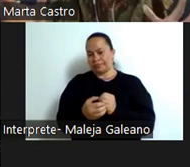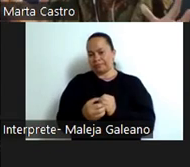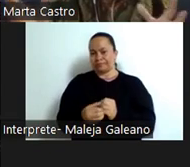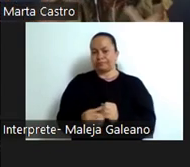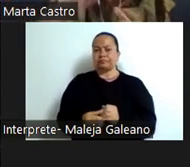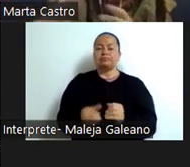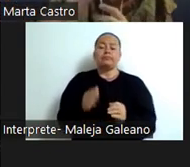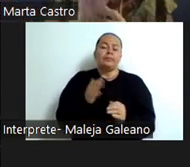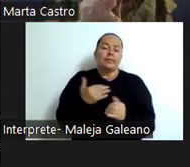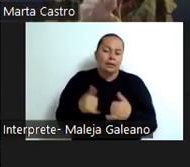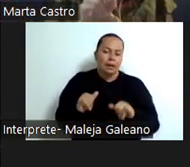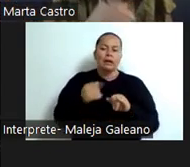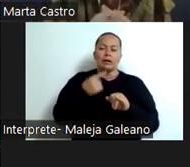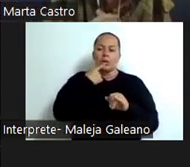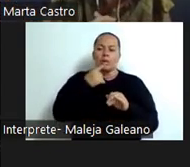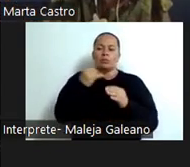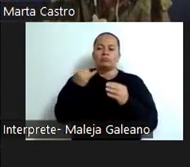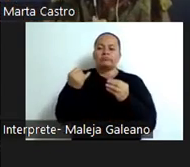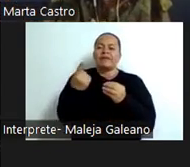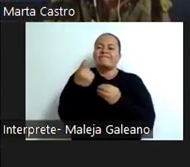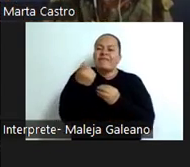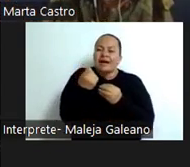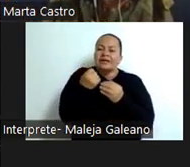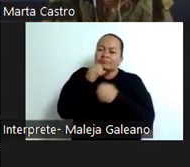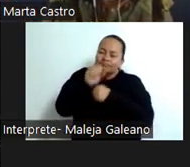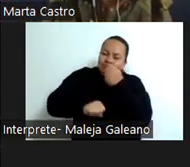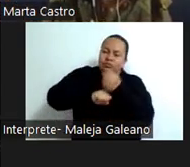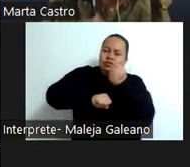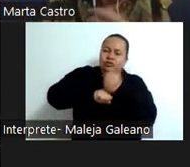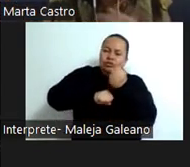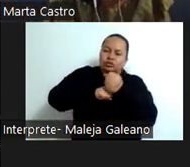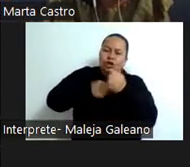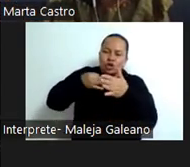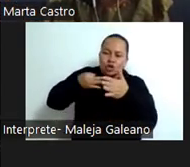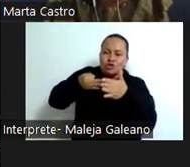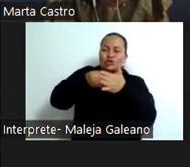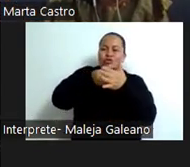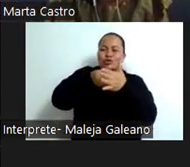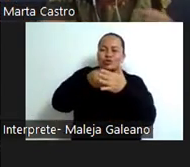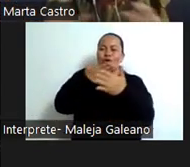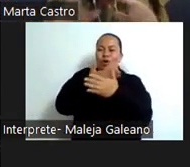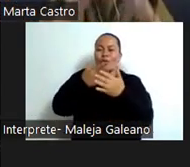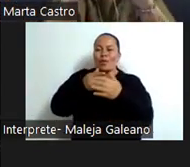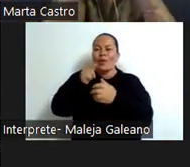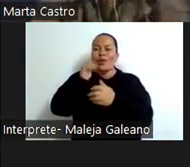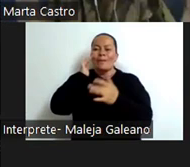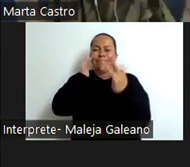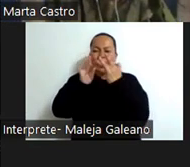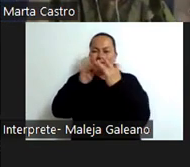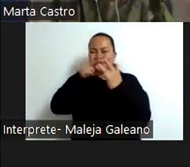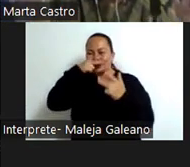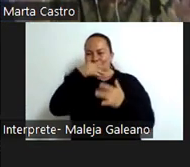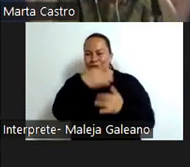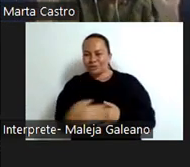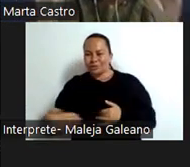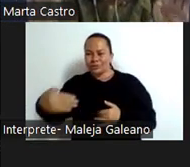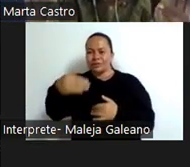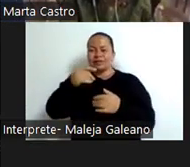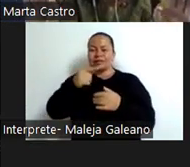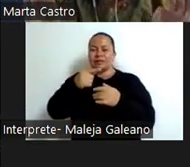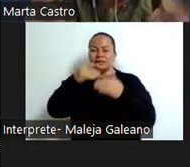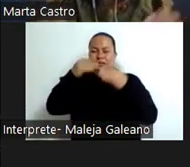está muy desdibujado solo hay una sentencia de tutela que se refiere a un niño con discapacidad en el que menciona derecho